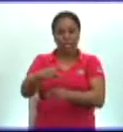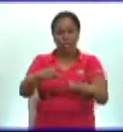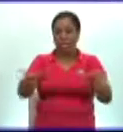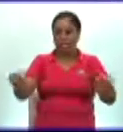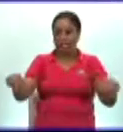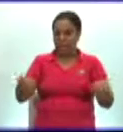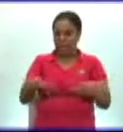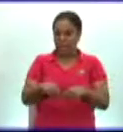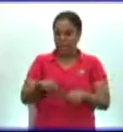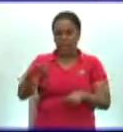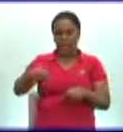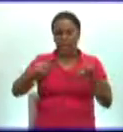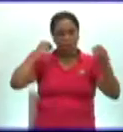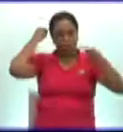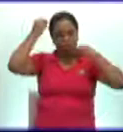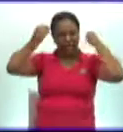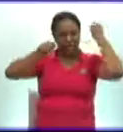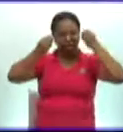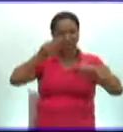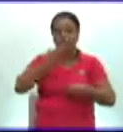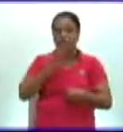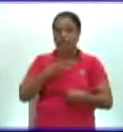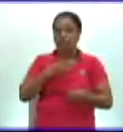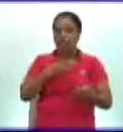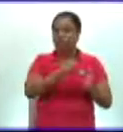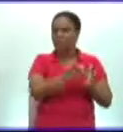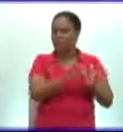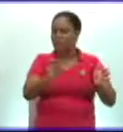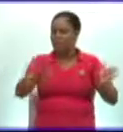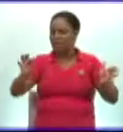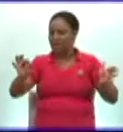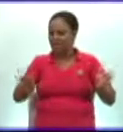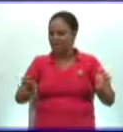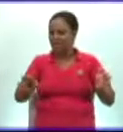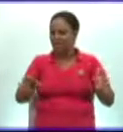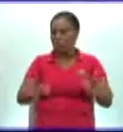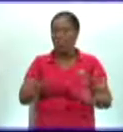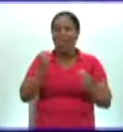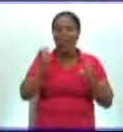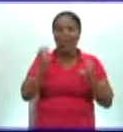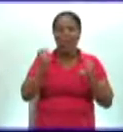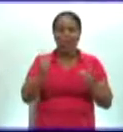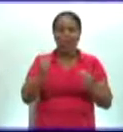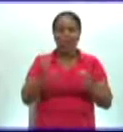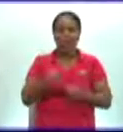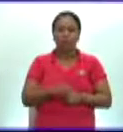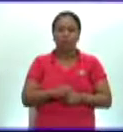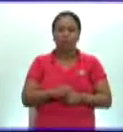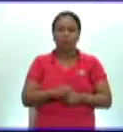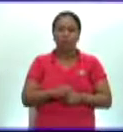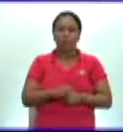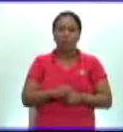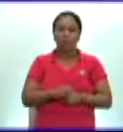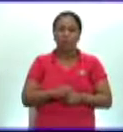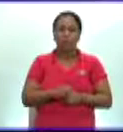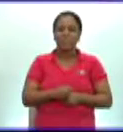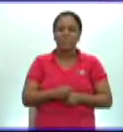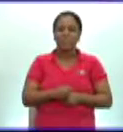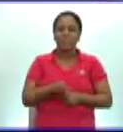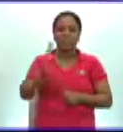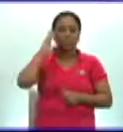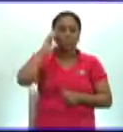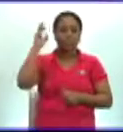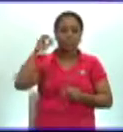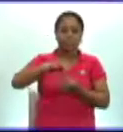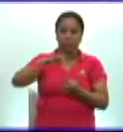ahora cómo podemos estar midiendo las fuerzas directamente. Recordemos este instrumento,